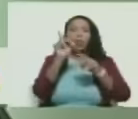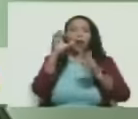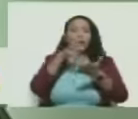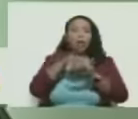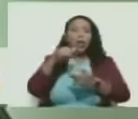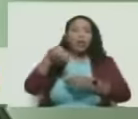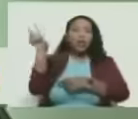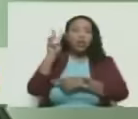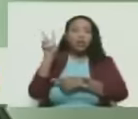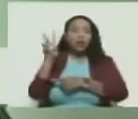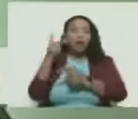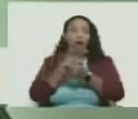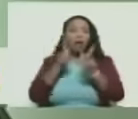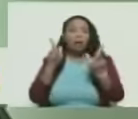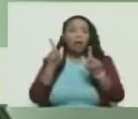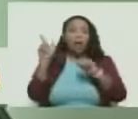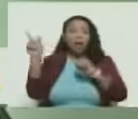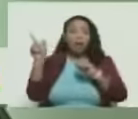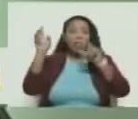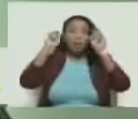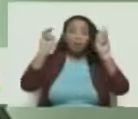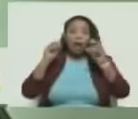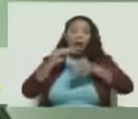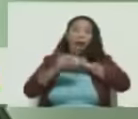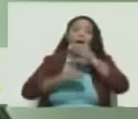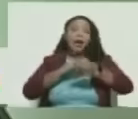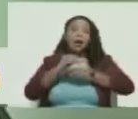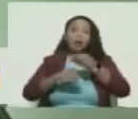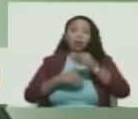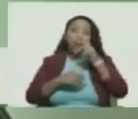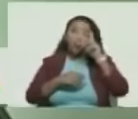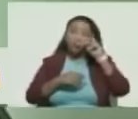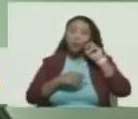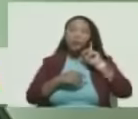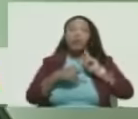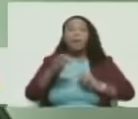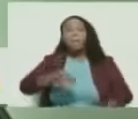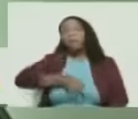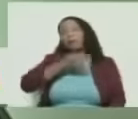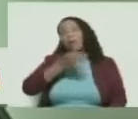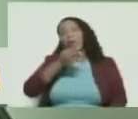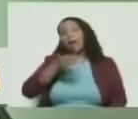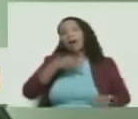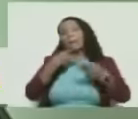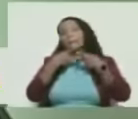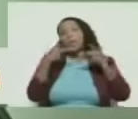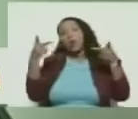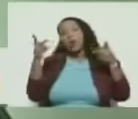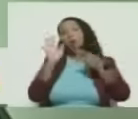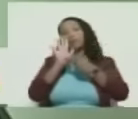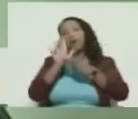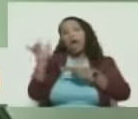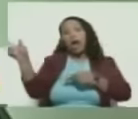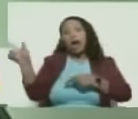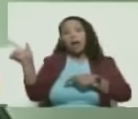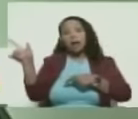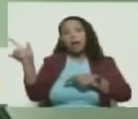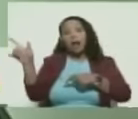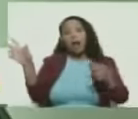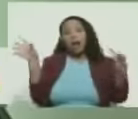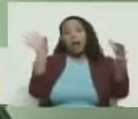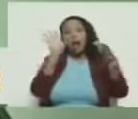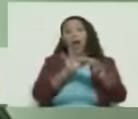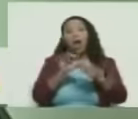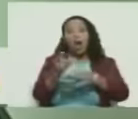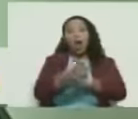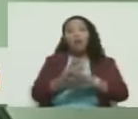por discursos dado a la prensa que ella está totalmente aliada con el